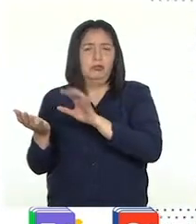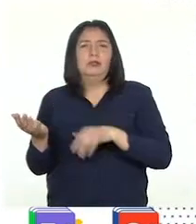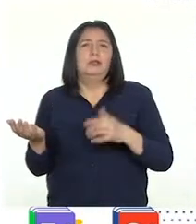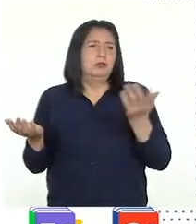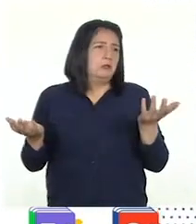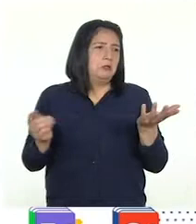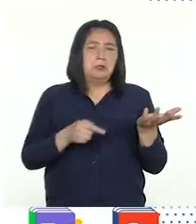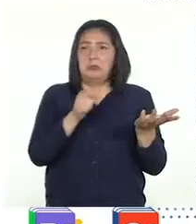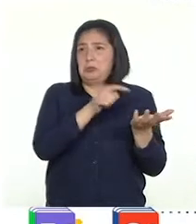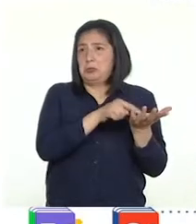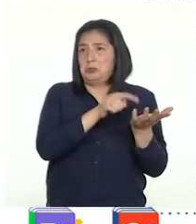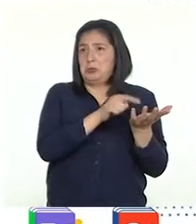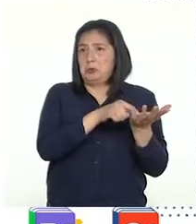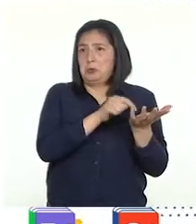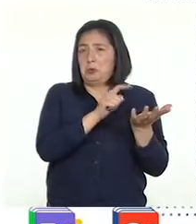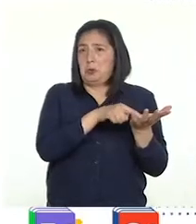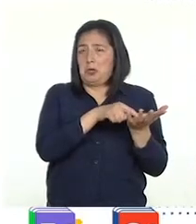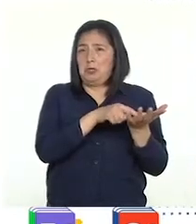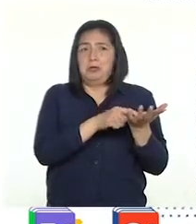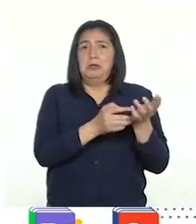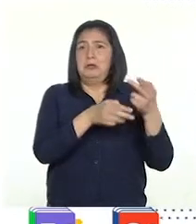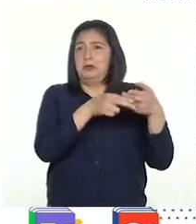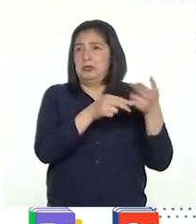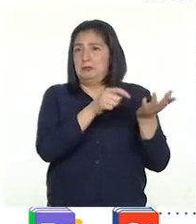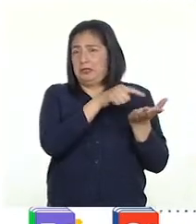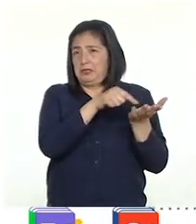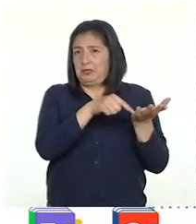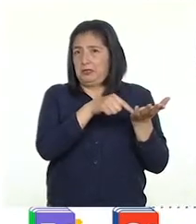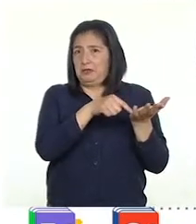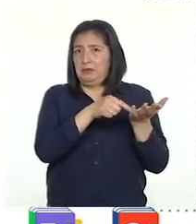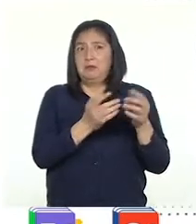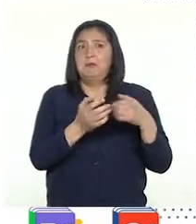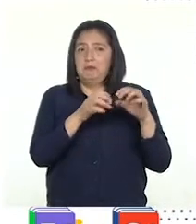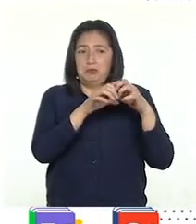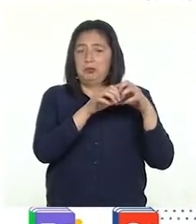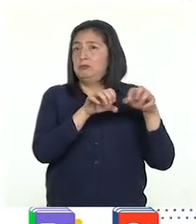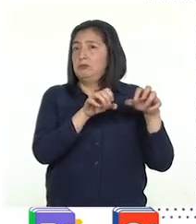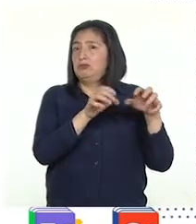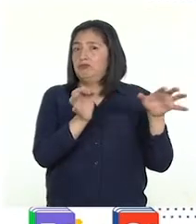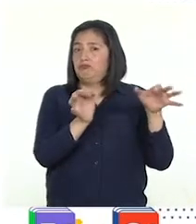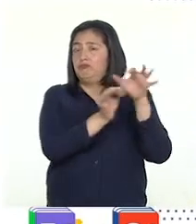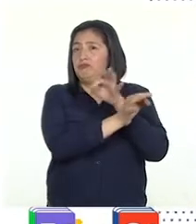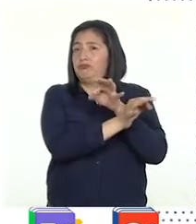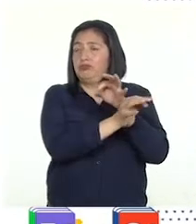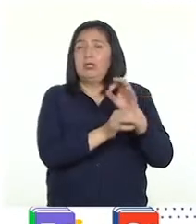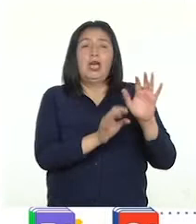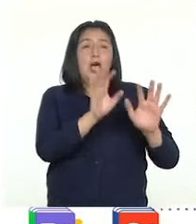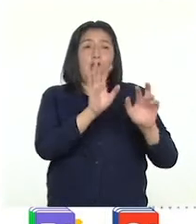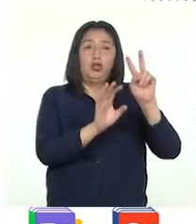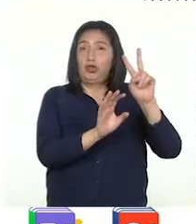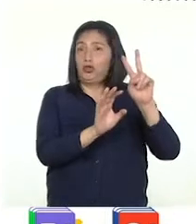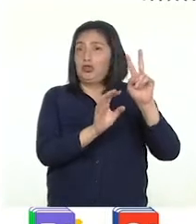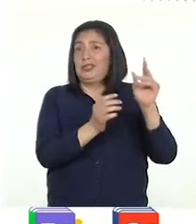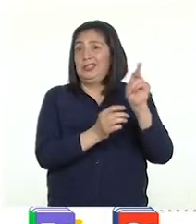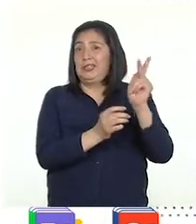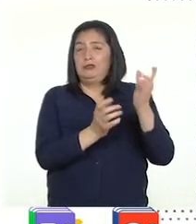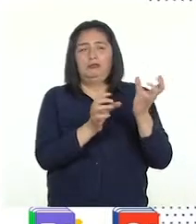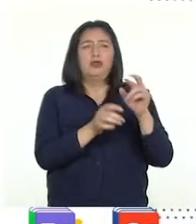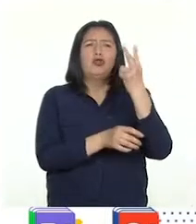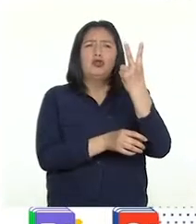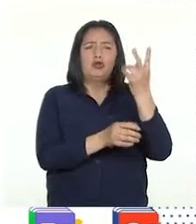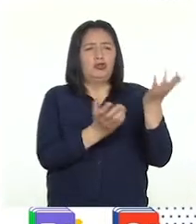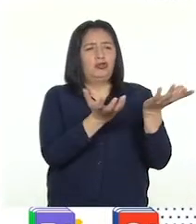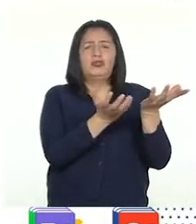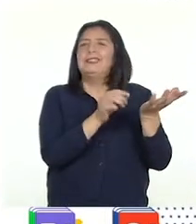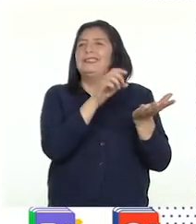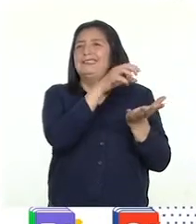Lo mismo podemos hacer con las pesas de la derecha. Podemos reemplazar la pesa de 12 kilogramos por 2